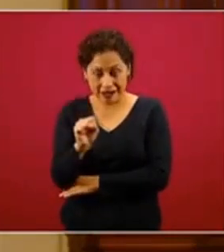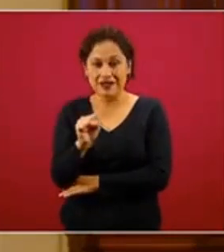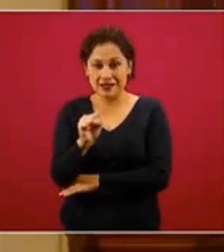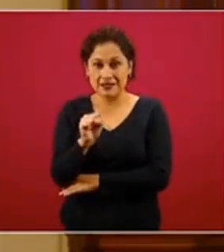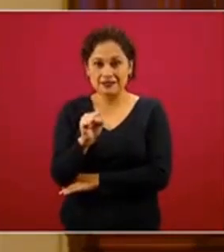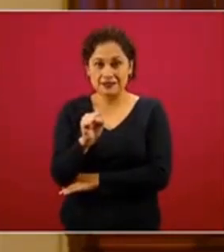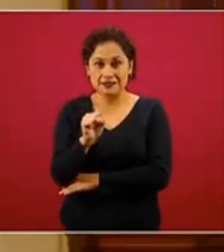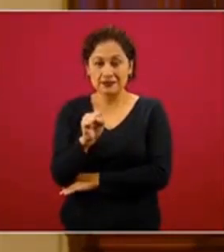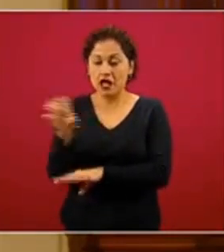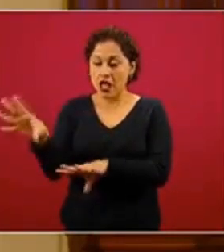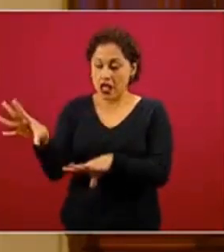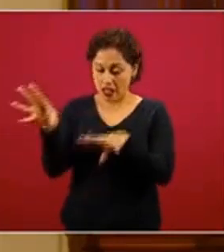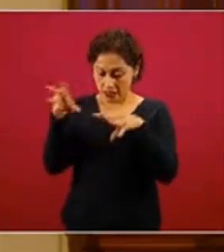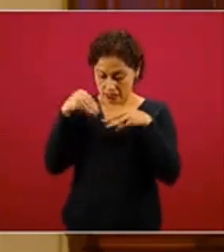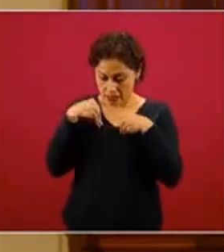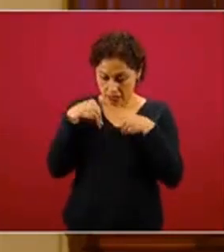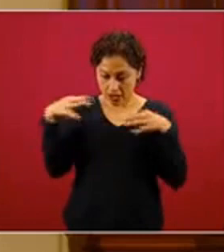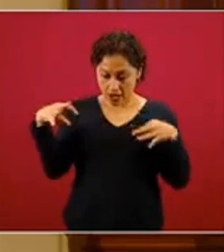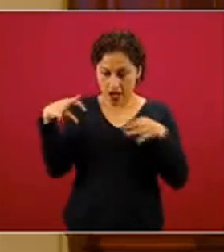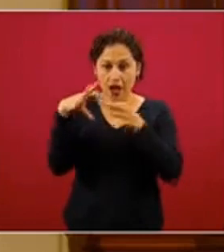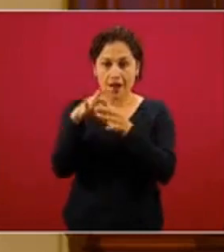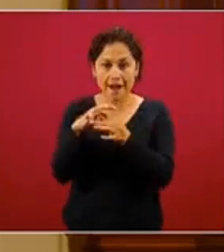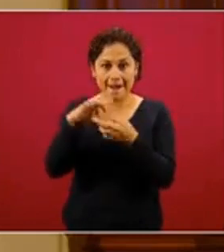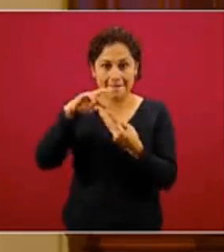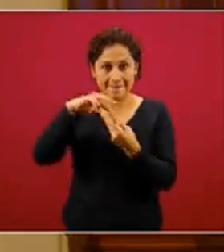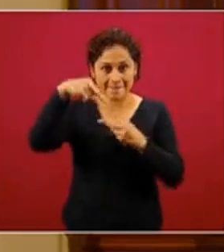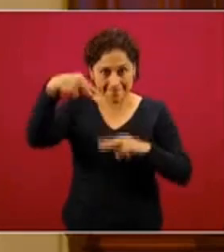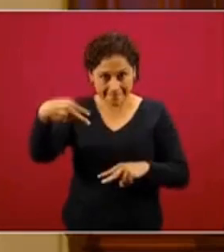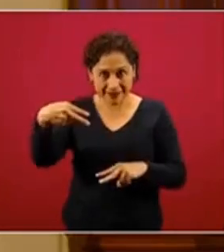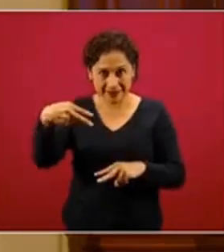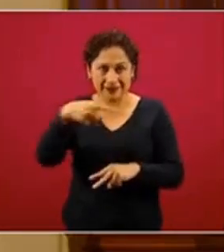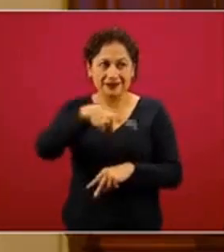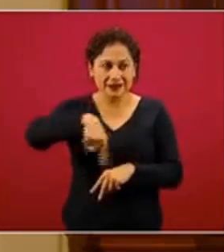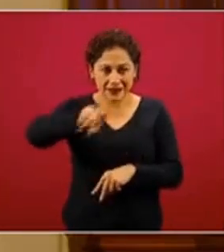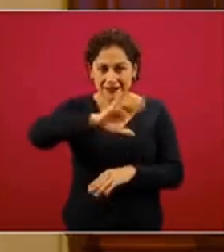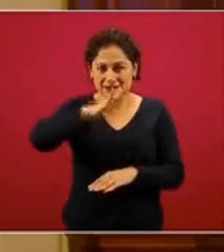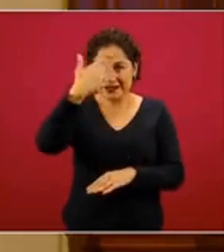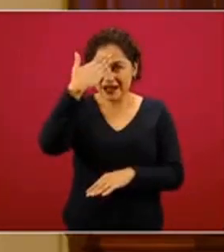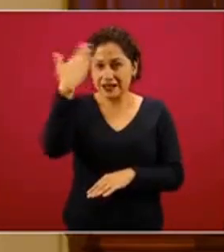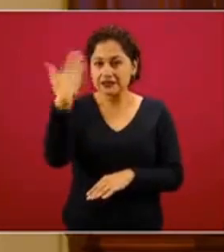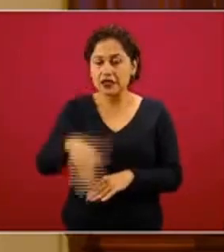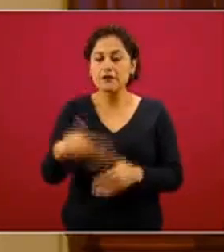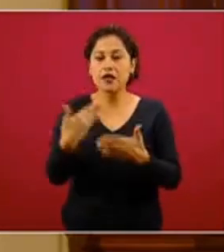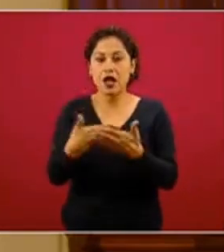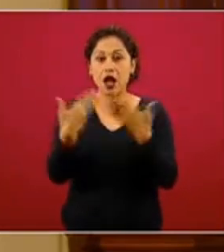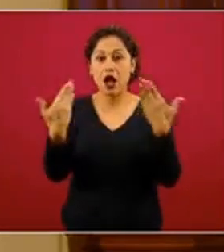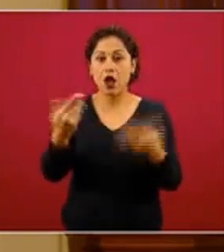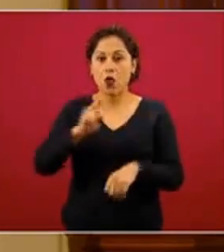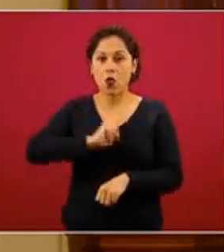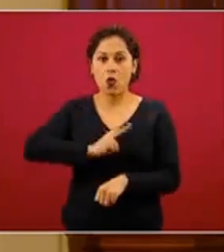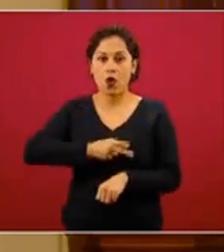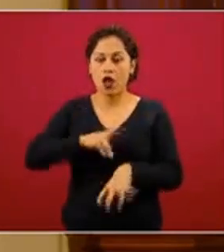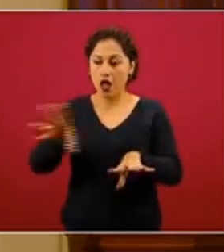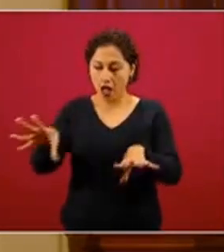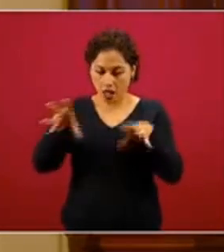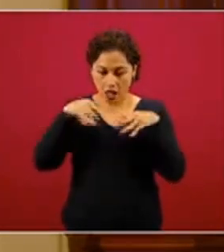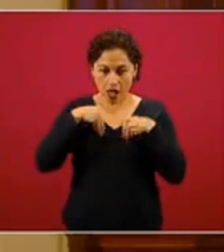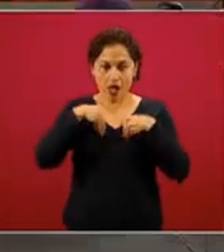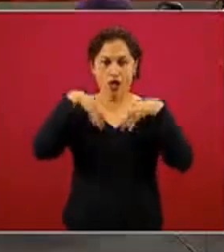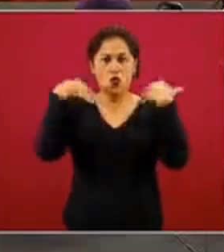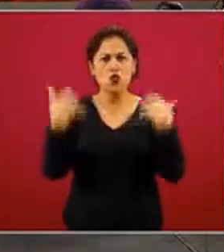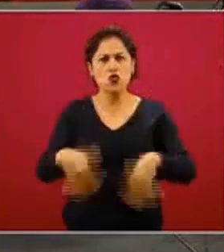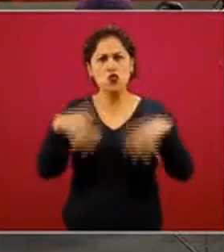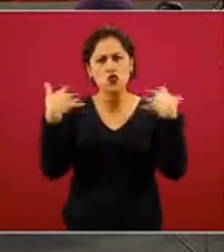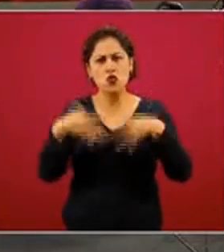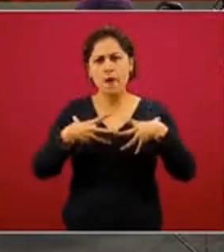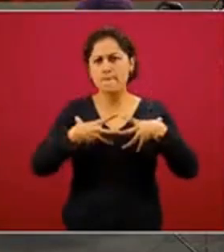humano un virus con unas características que todos sabemos, de gran infectividad, y que curiosamente nos ha tenido